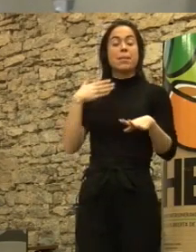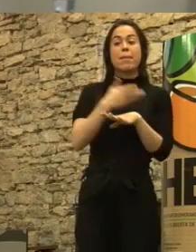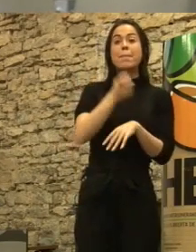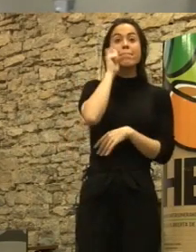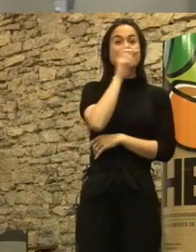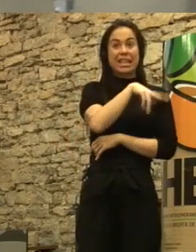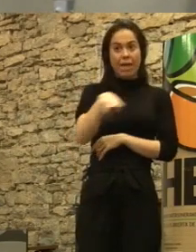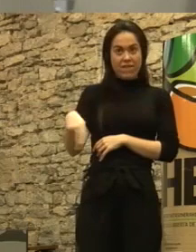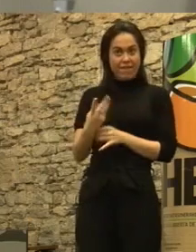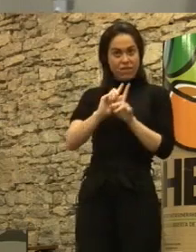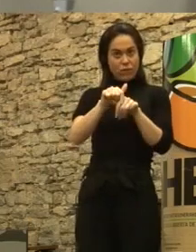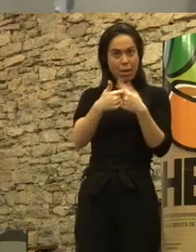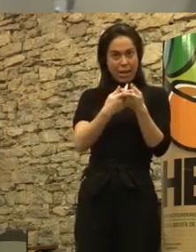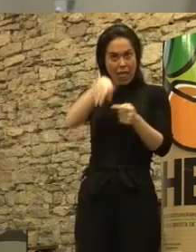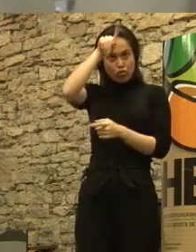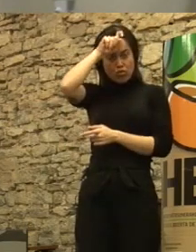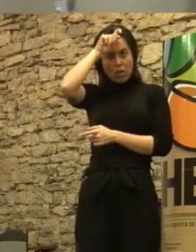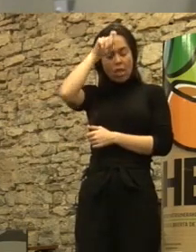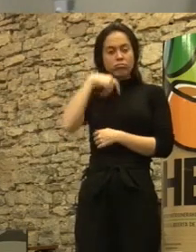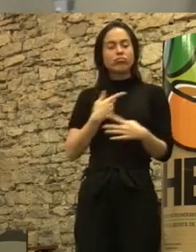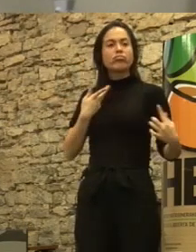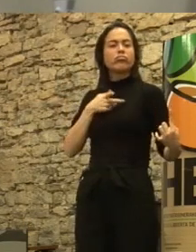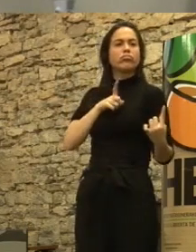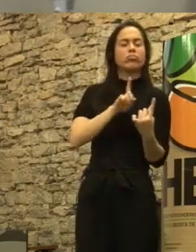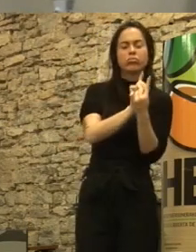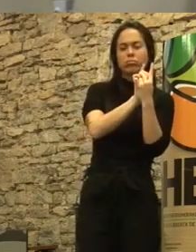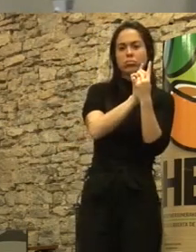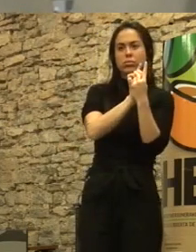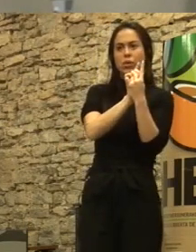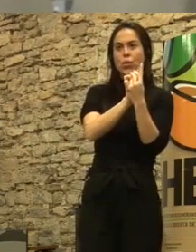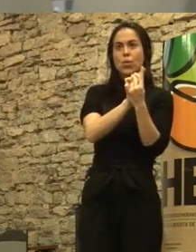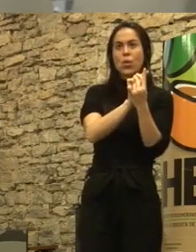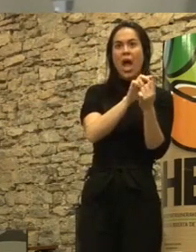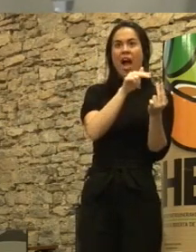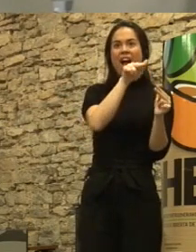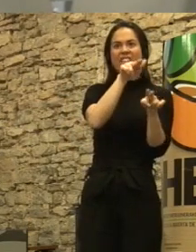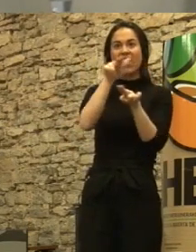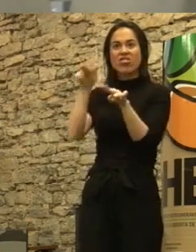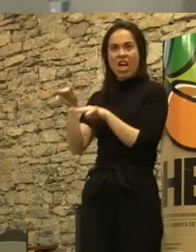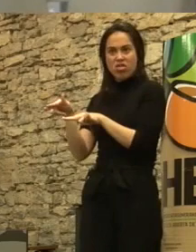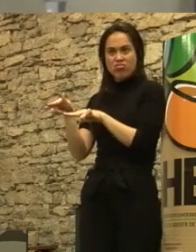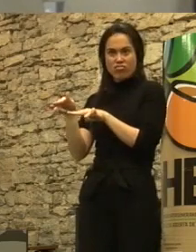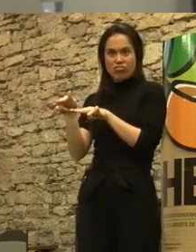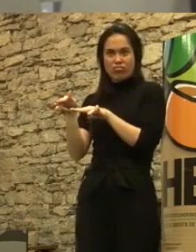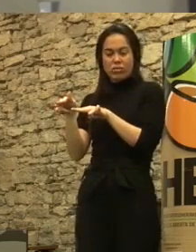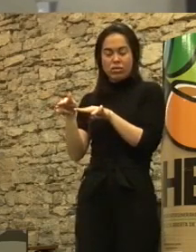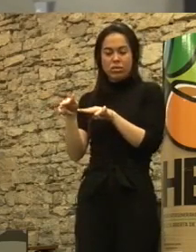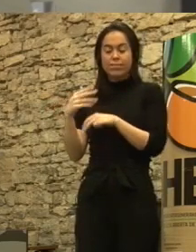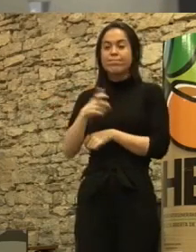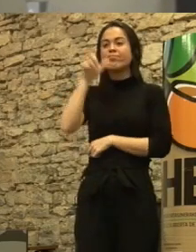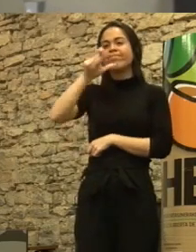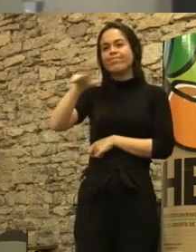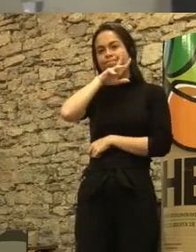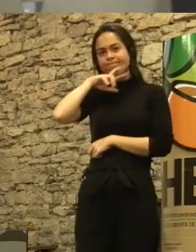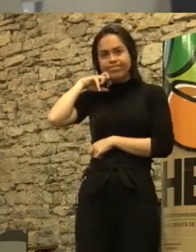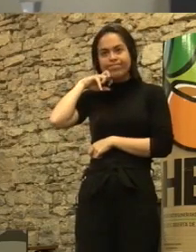Turquía. Y le sucede que se encuentra en el medio de un atentado terrorista. Los kurdos lanzan unas bombas,